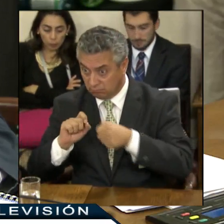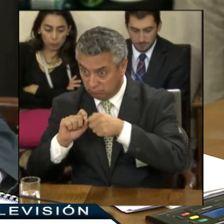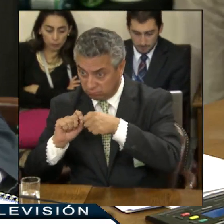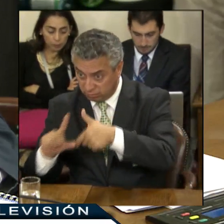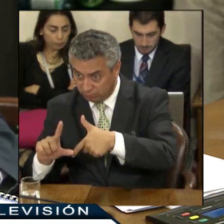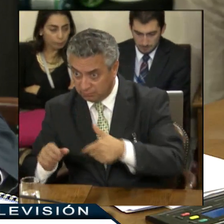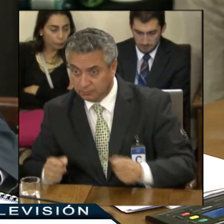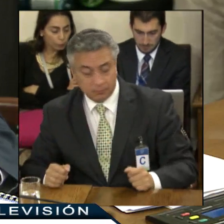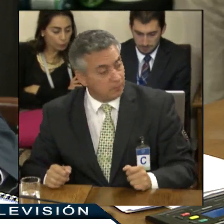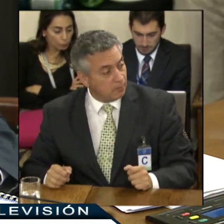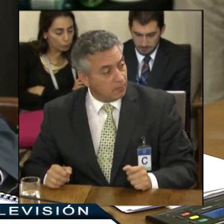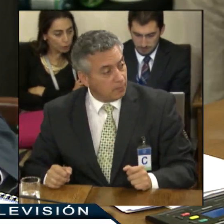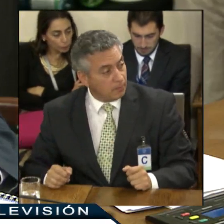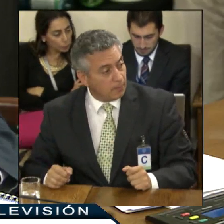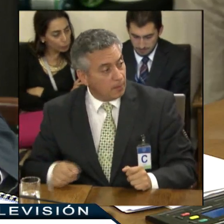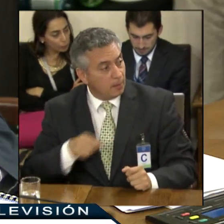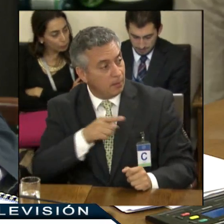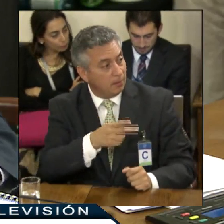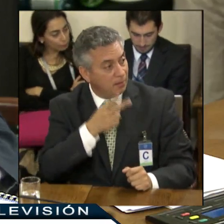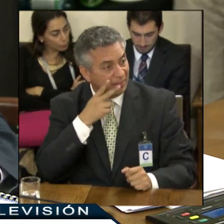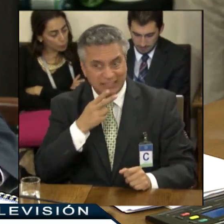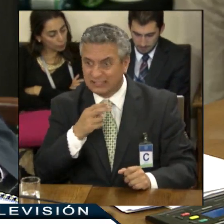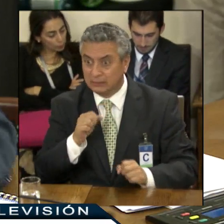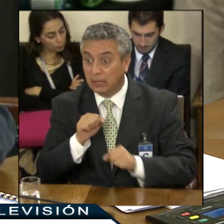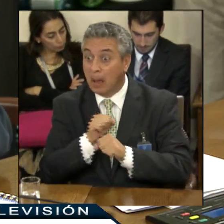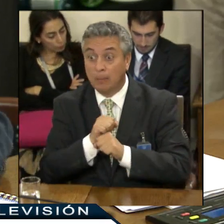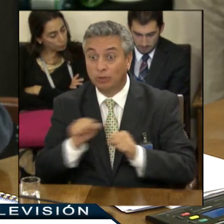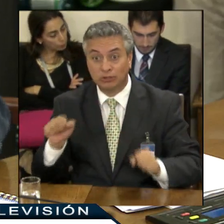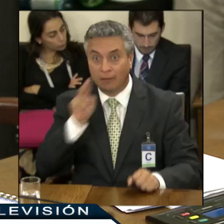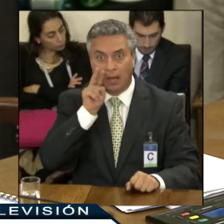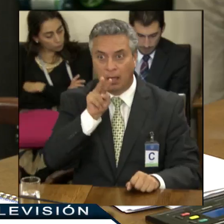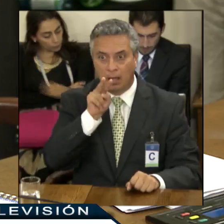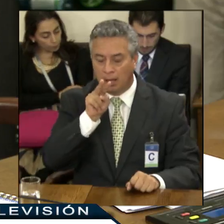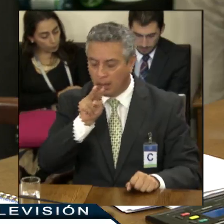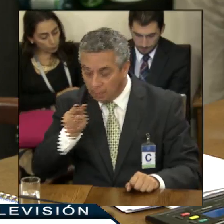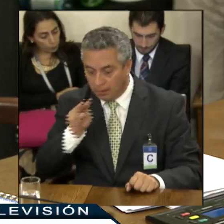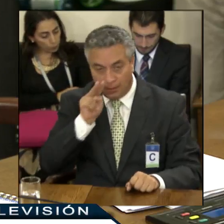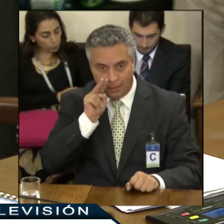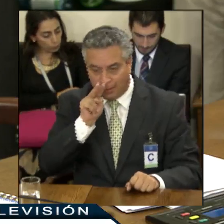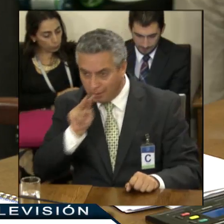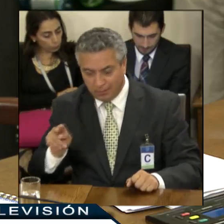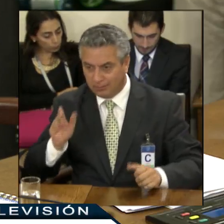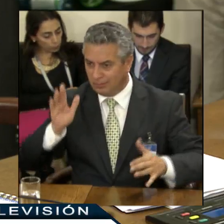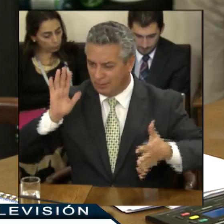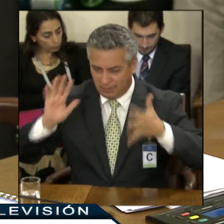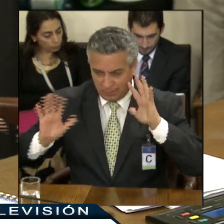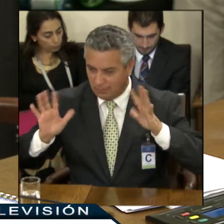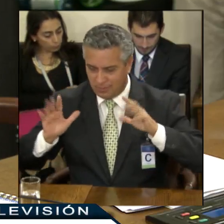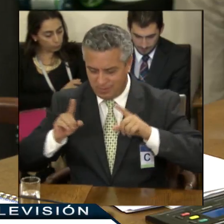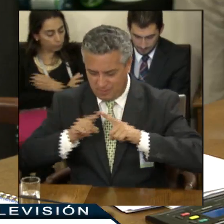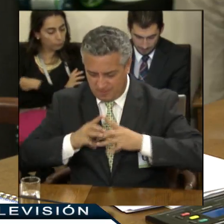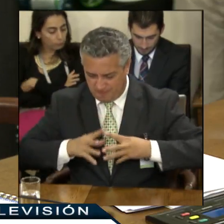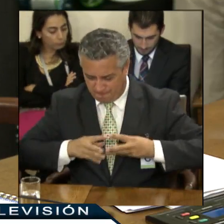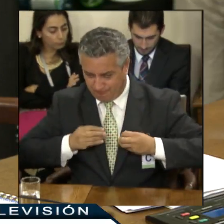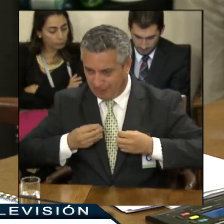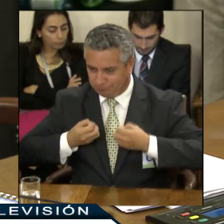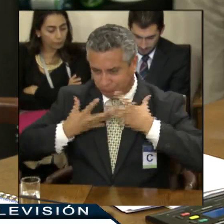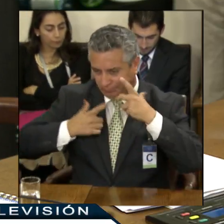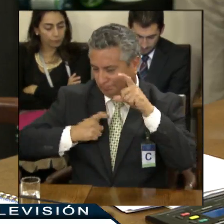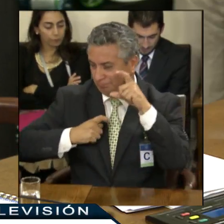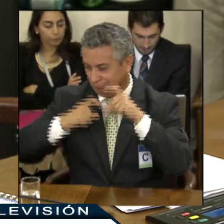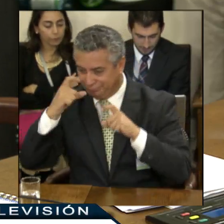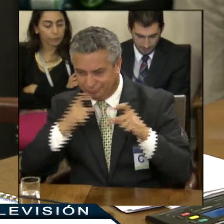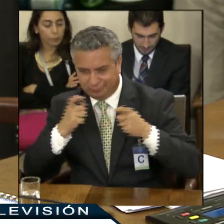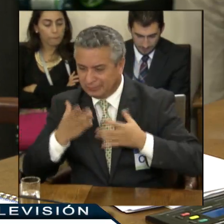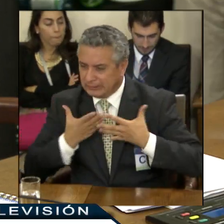y uno eh irremediablemente se te iba a la vista porque lo hacían también porque estaban tan empregados Ellos tenían